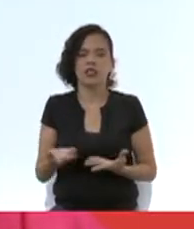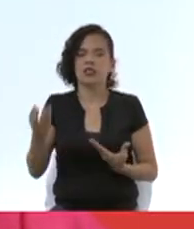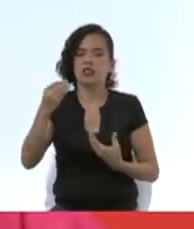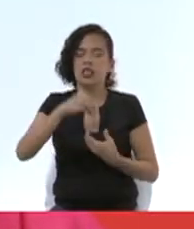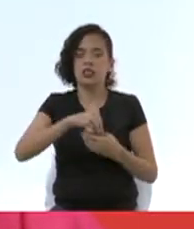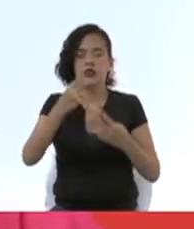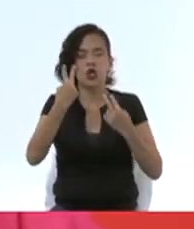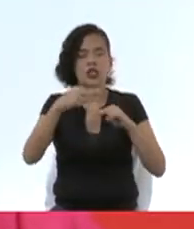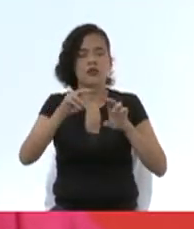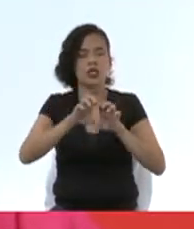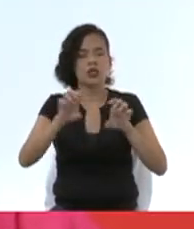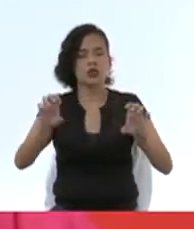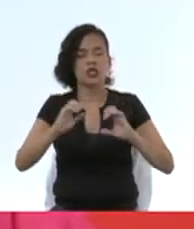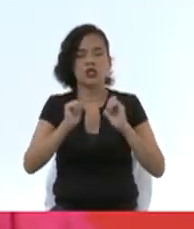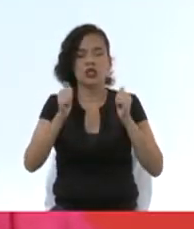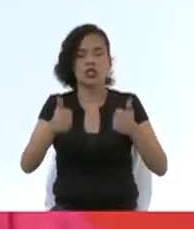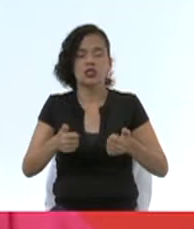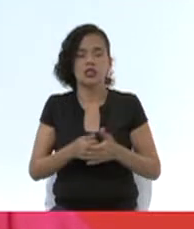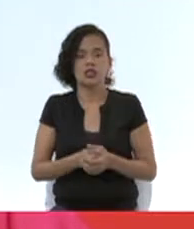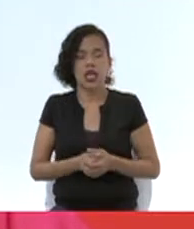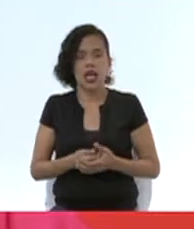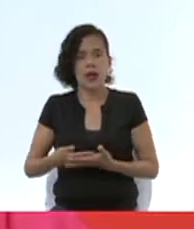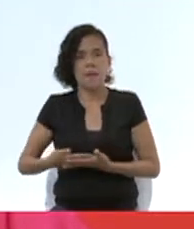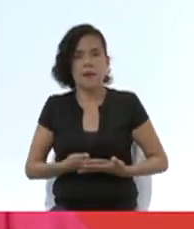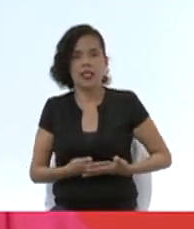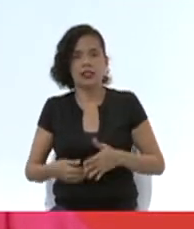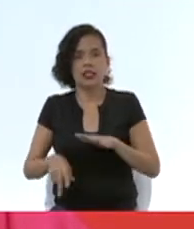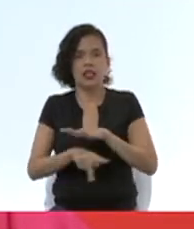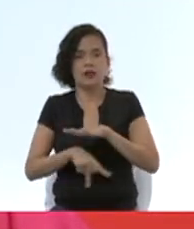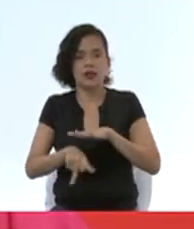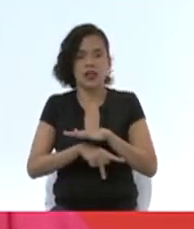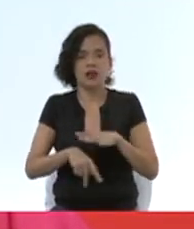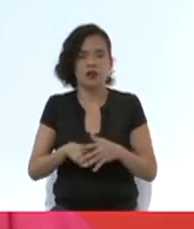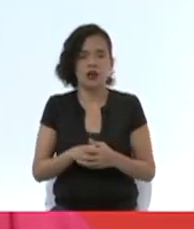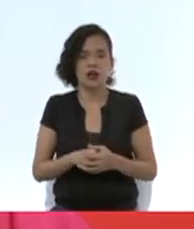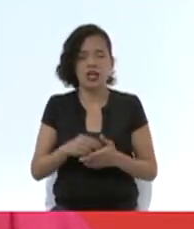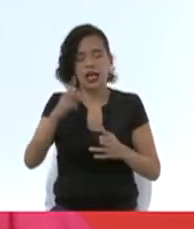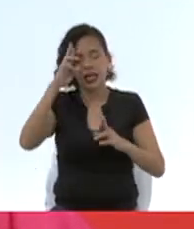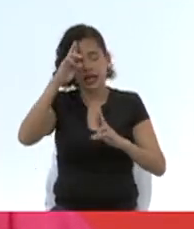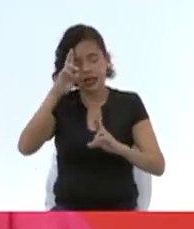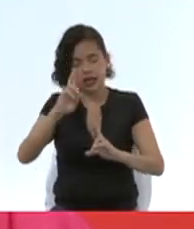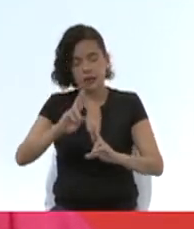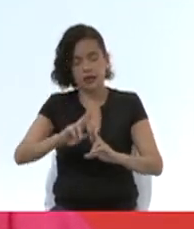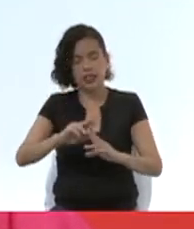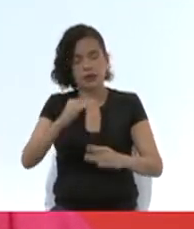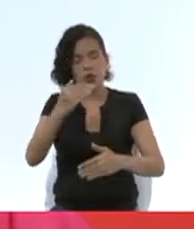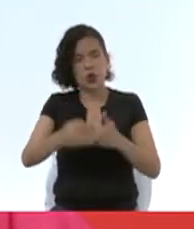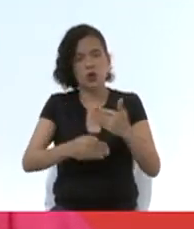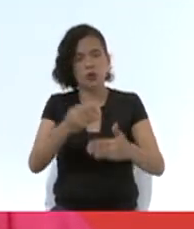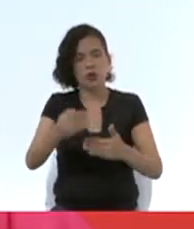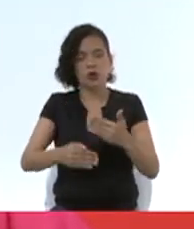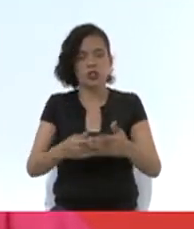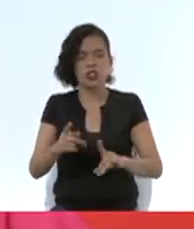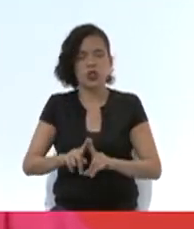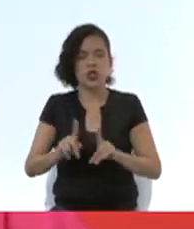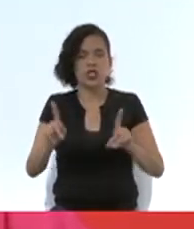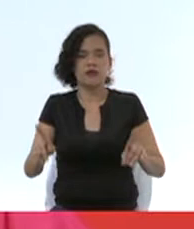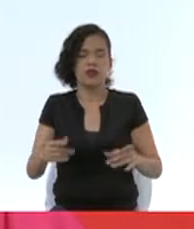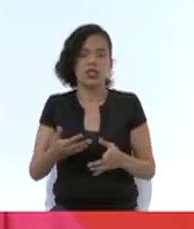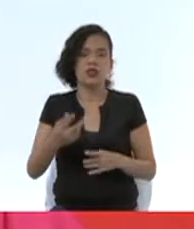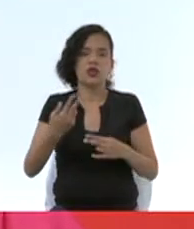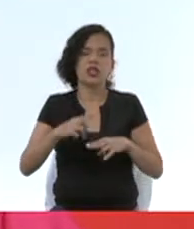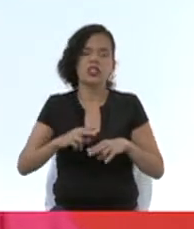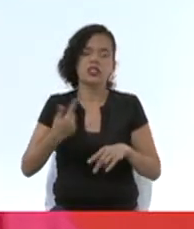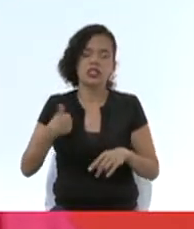dentro del nivel de educación inicial en su etapa maternal y preescolar, respetamos los procesos diferentes que tiene